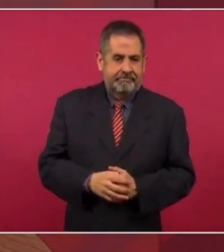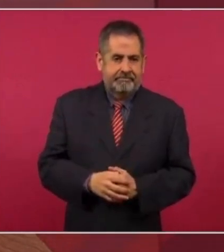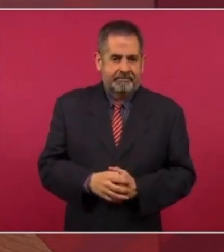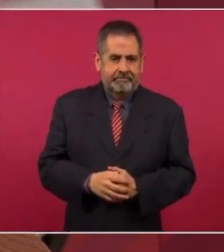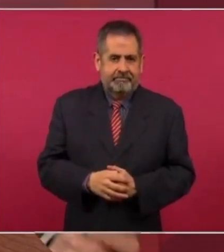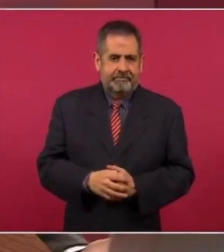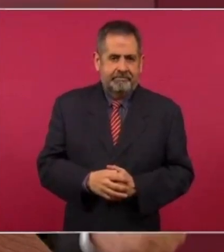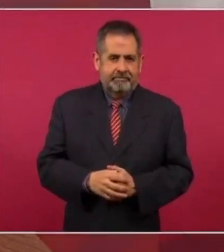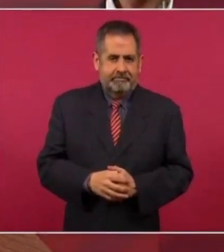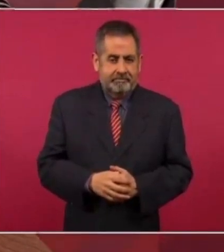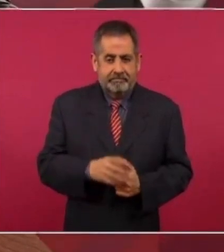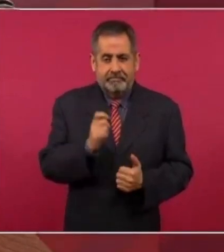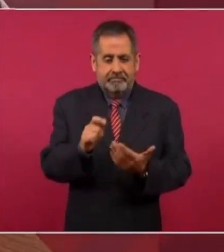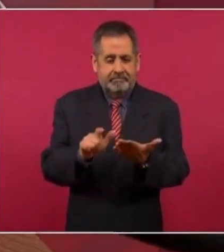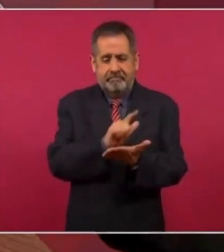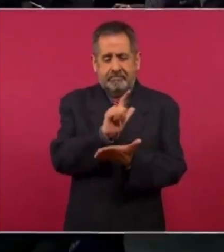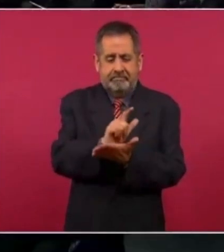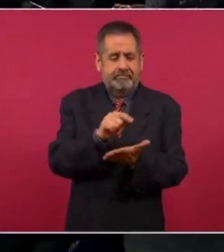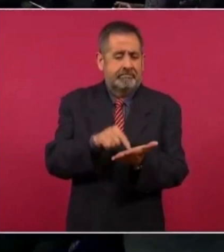que la ley